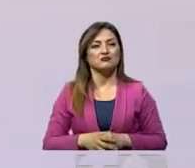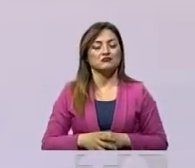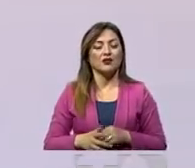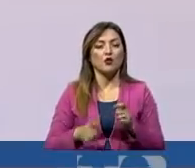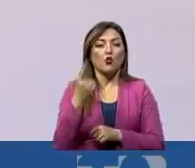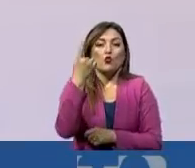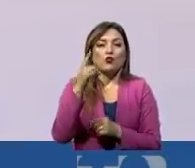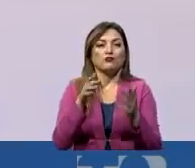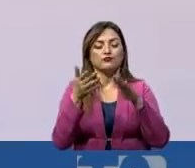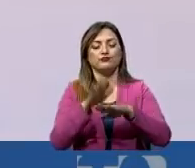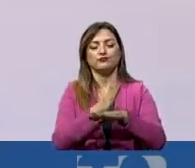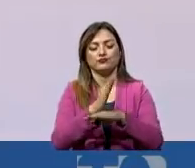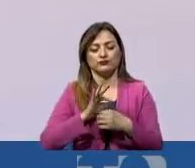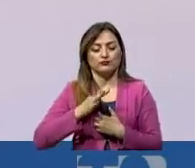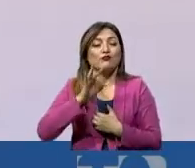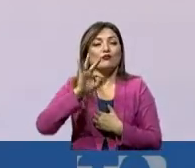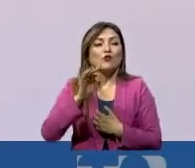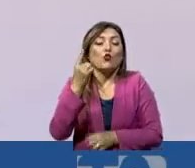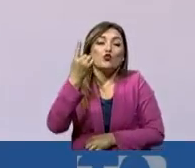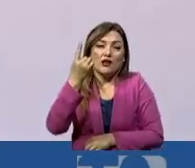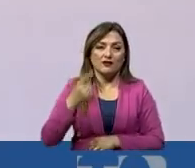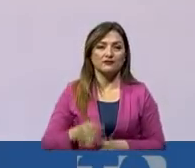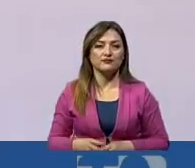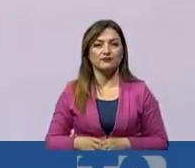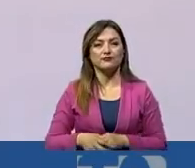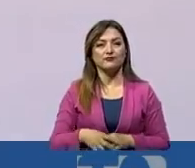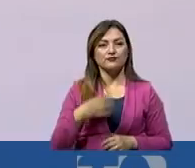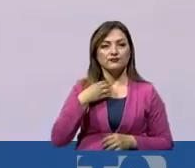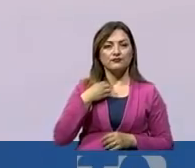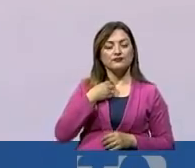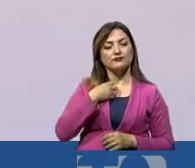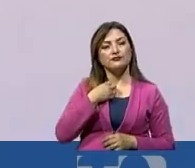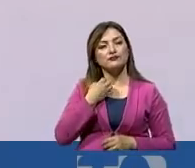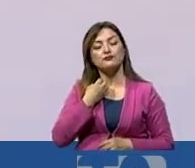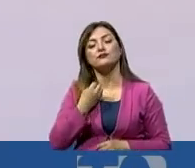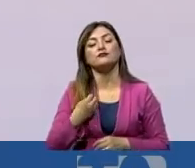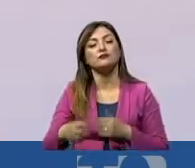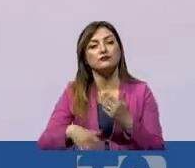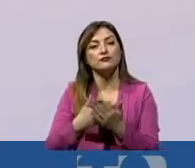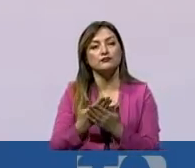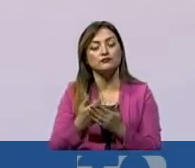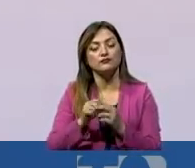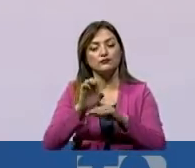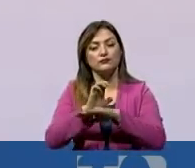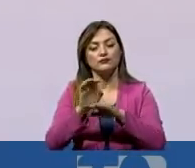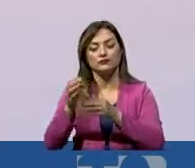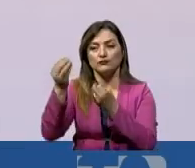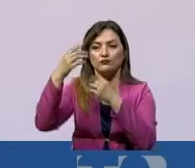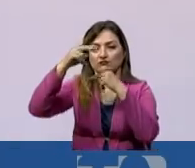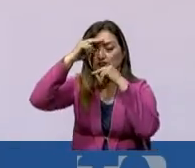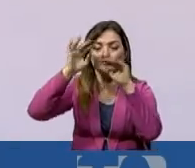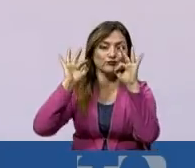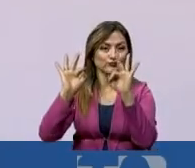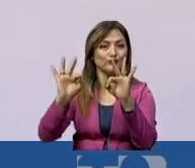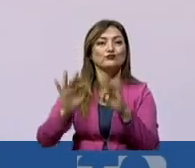persona fallecida a causa de la COVID y esto se refleja a nivel de todo el país. Son excelentes noticias,